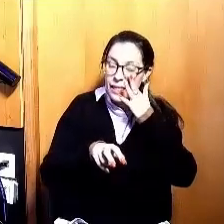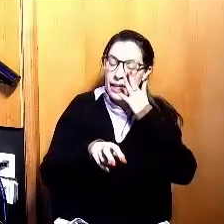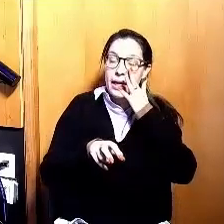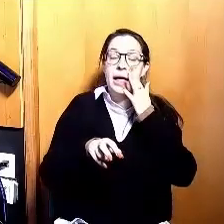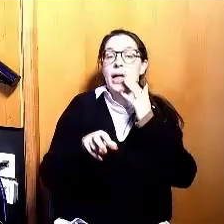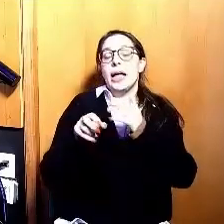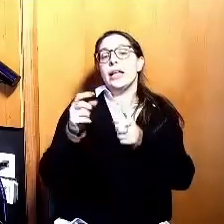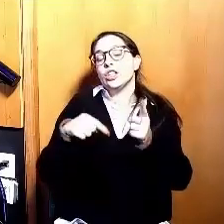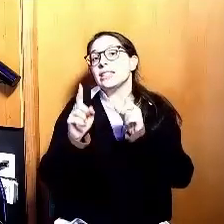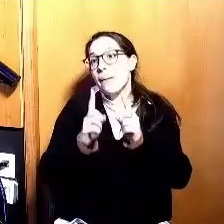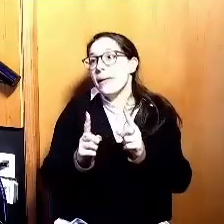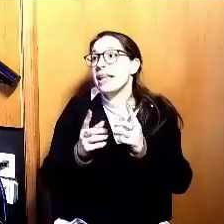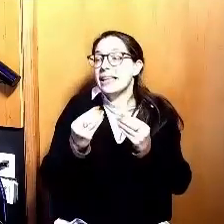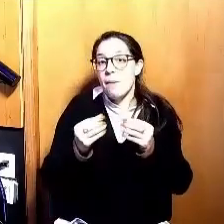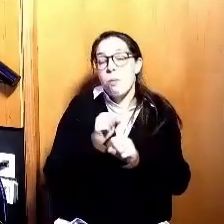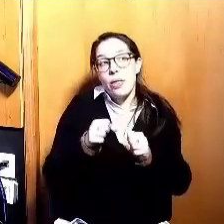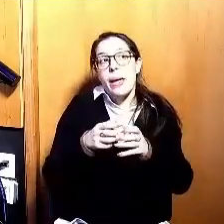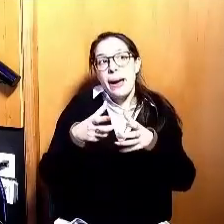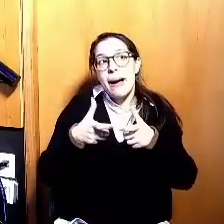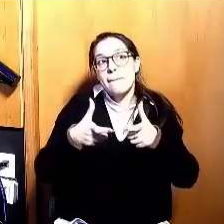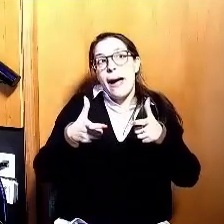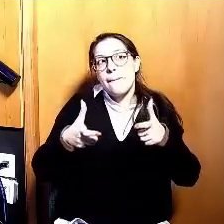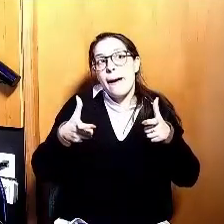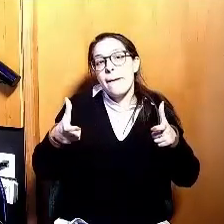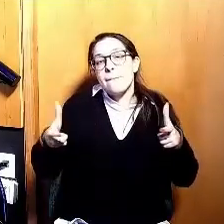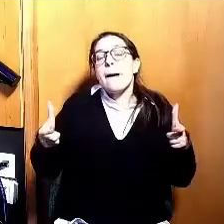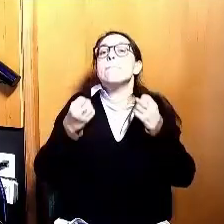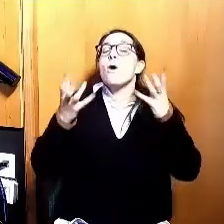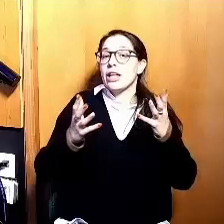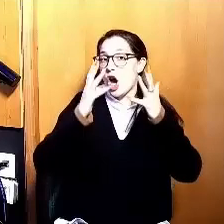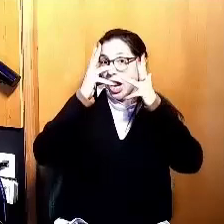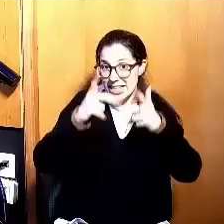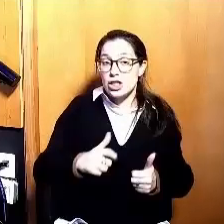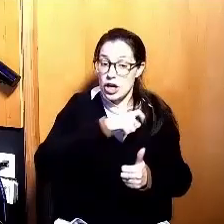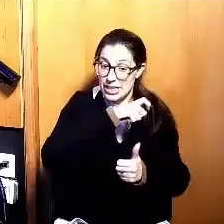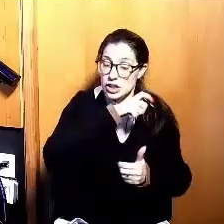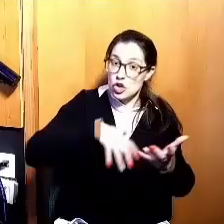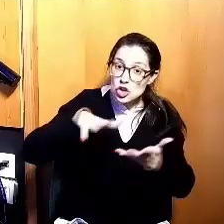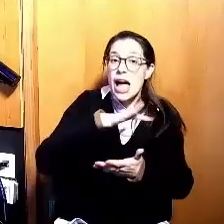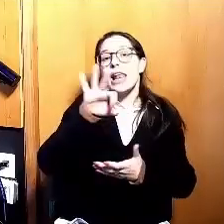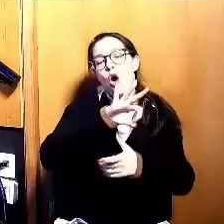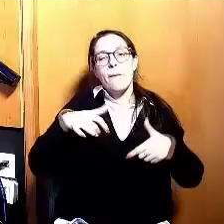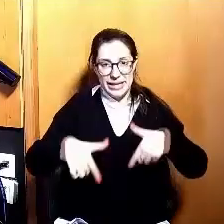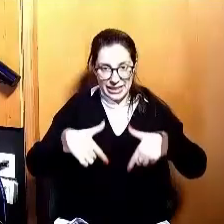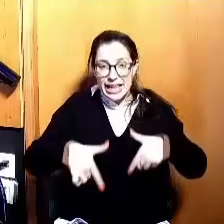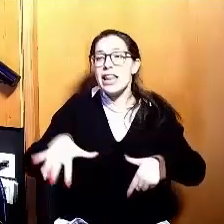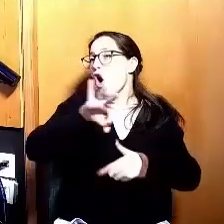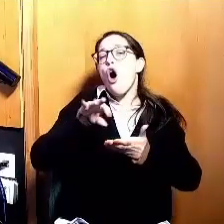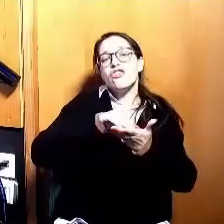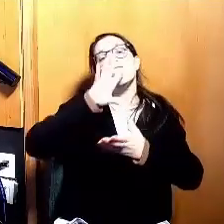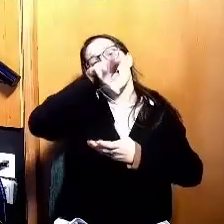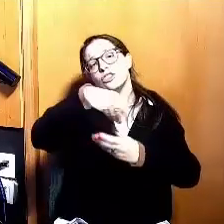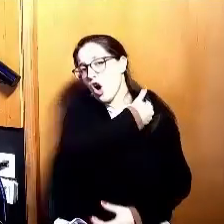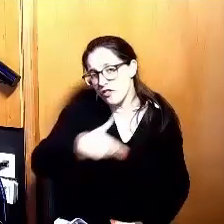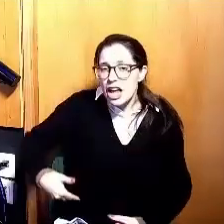que también ayuda a que la comunidad se agranda, digamos, porque organizaciones de sociedad civil o mismo ministerios o áreas de gobierno que trabajan una